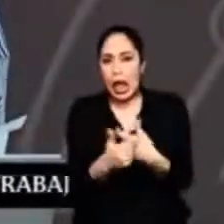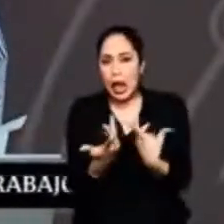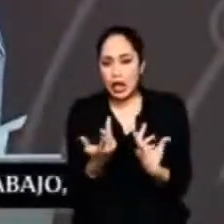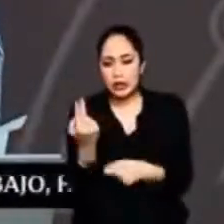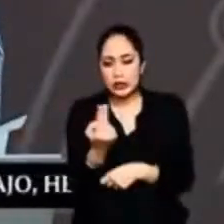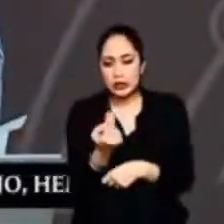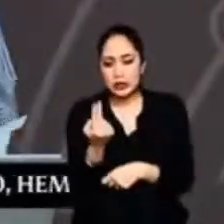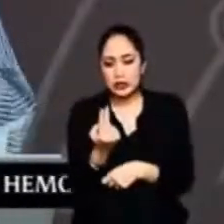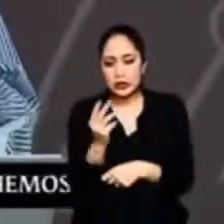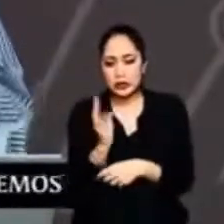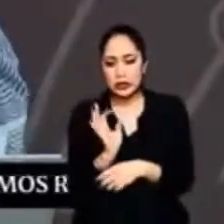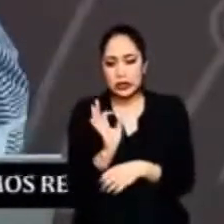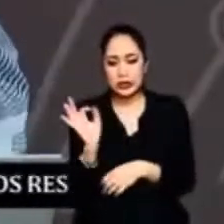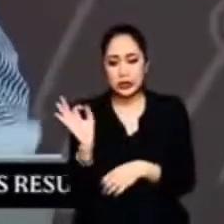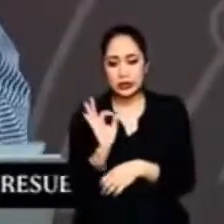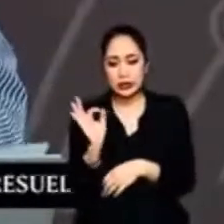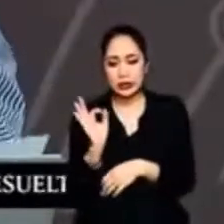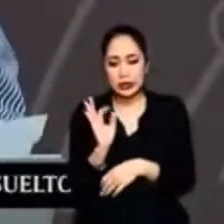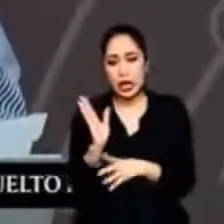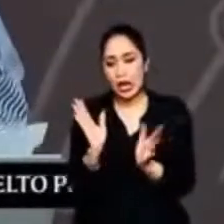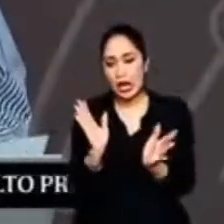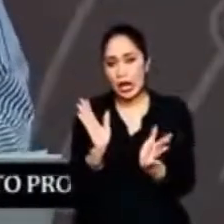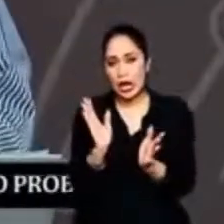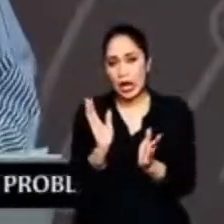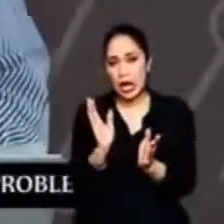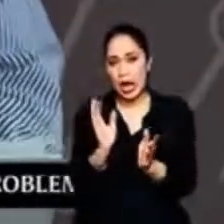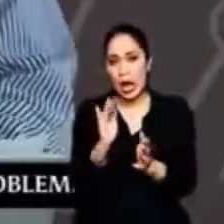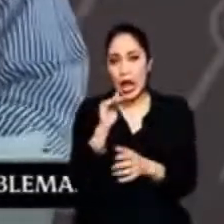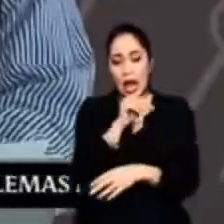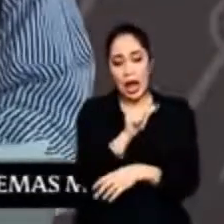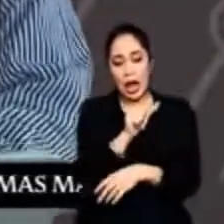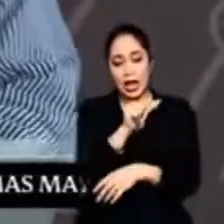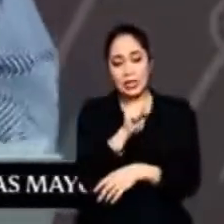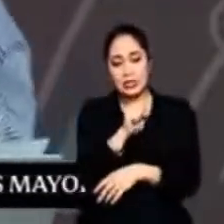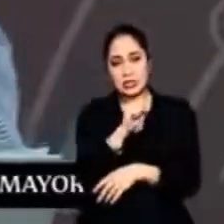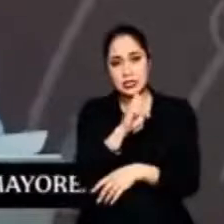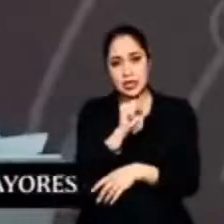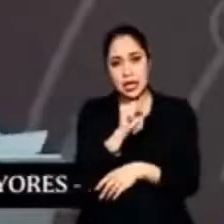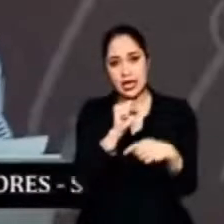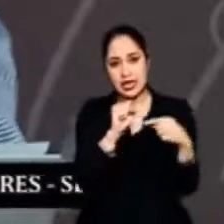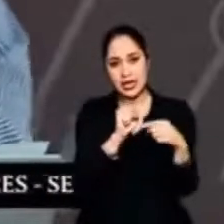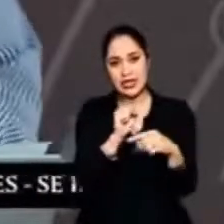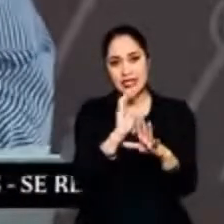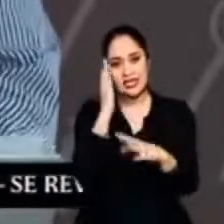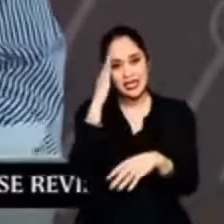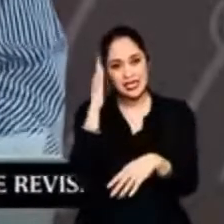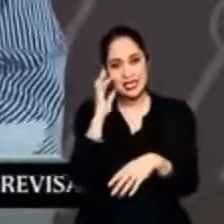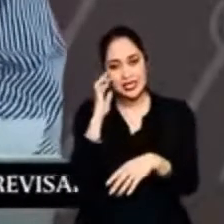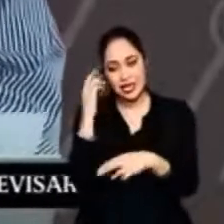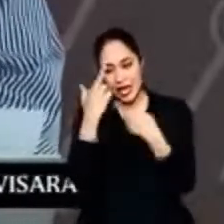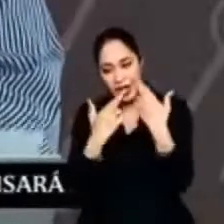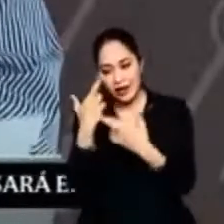muy probable que ya les informó la auditoría, la parte de auditorías